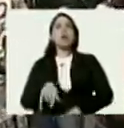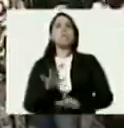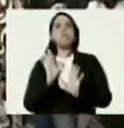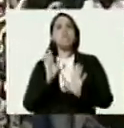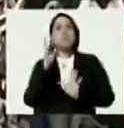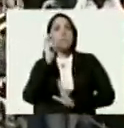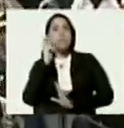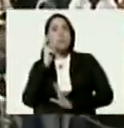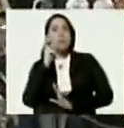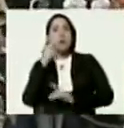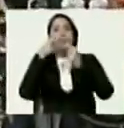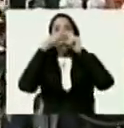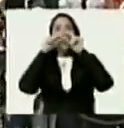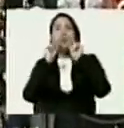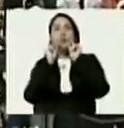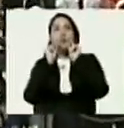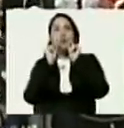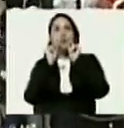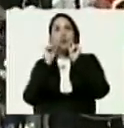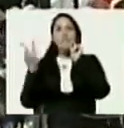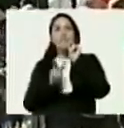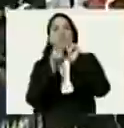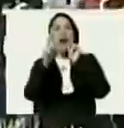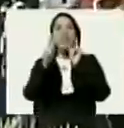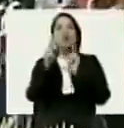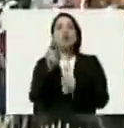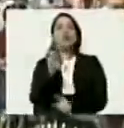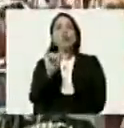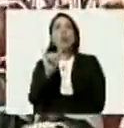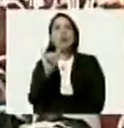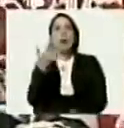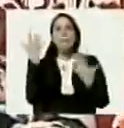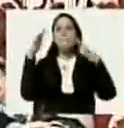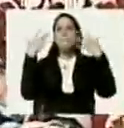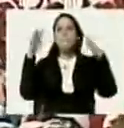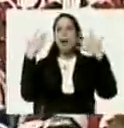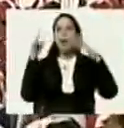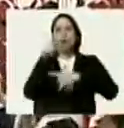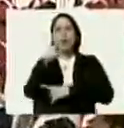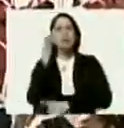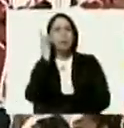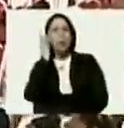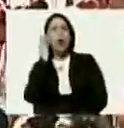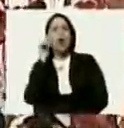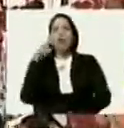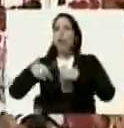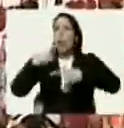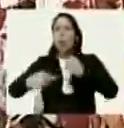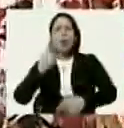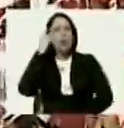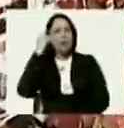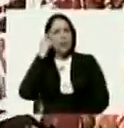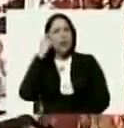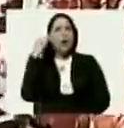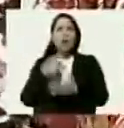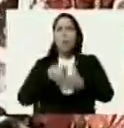La bigotúa de los Valles del Toyo, un aplauso para esa mujer todos los días en combate. Ese es el pueblo de